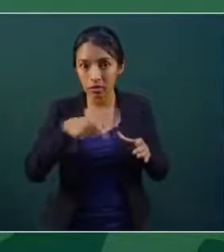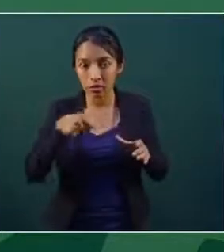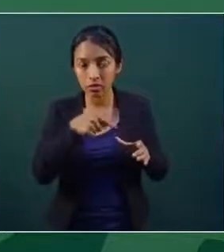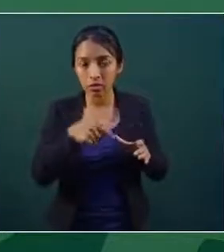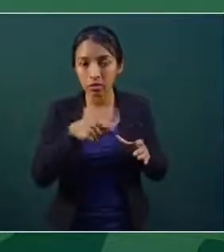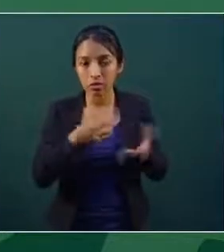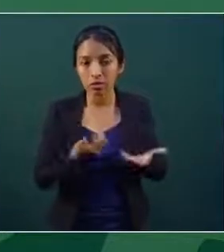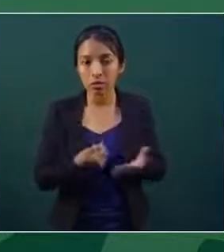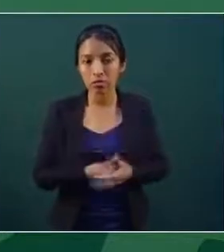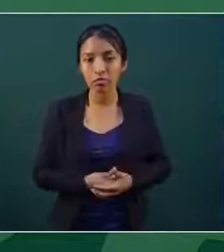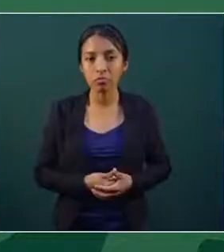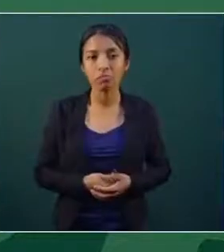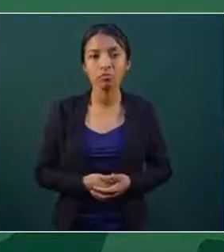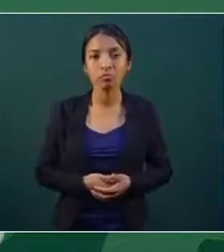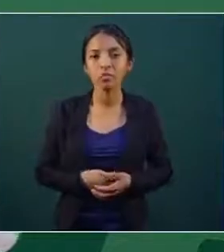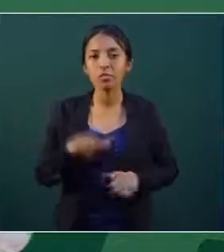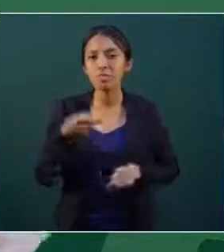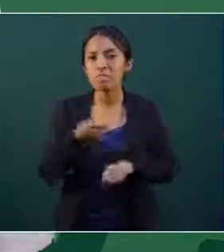la